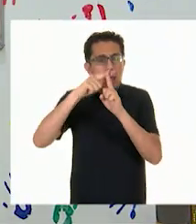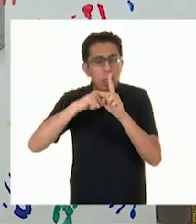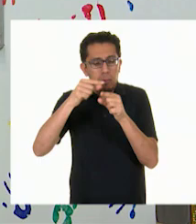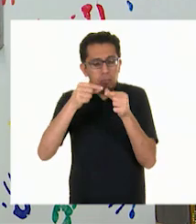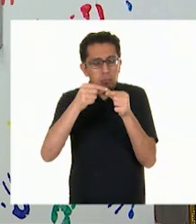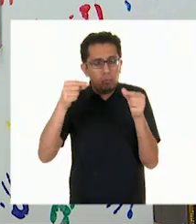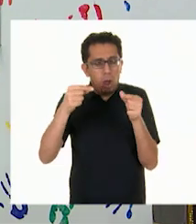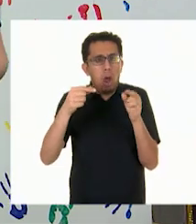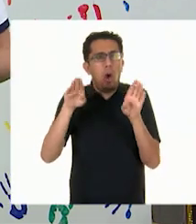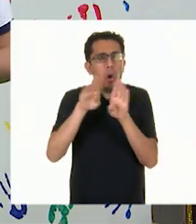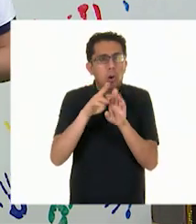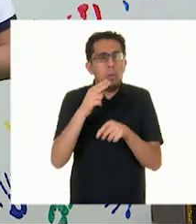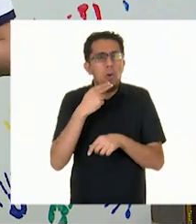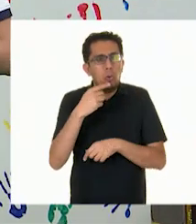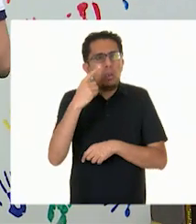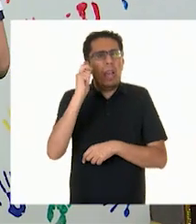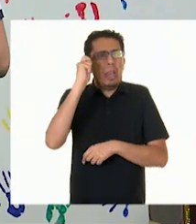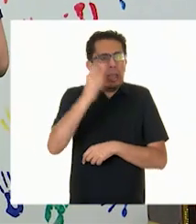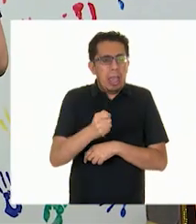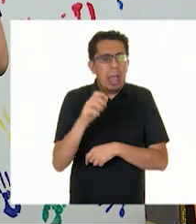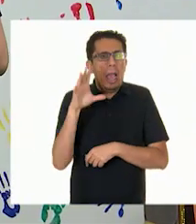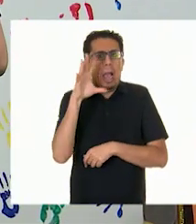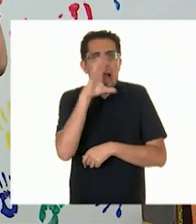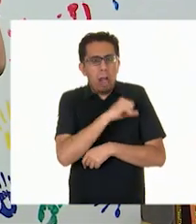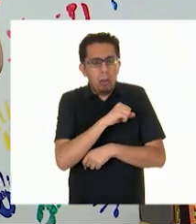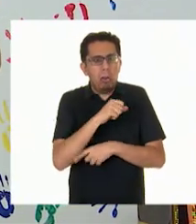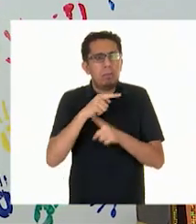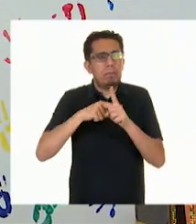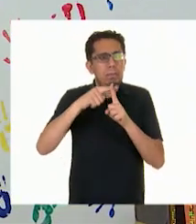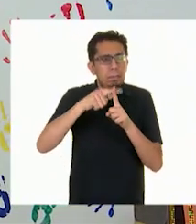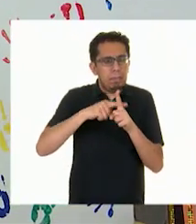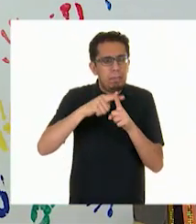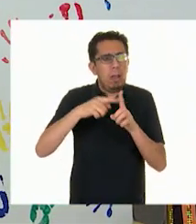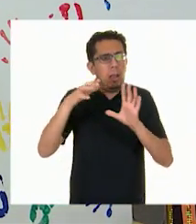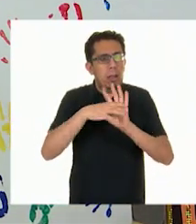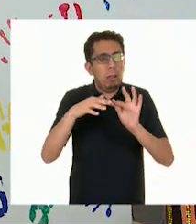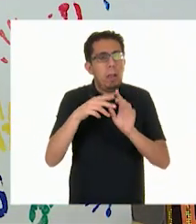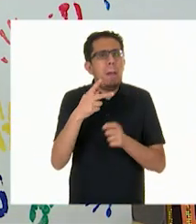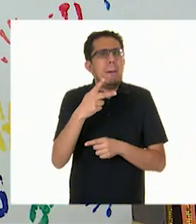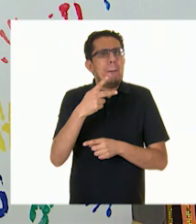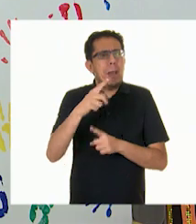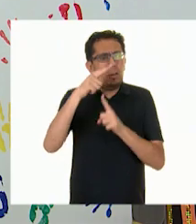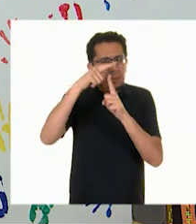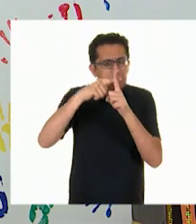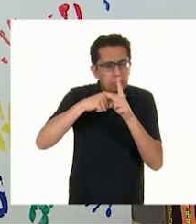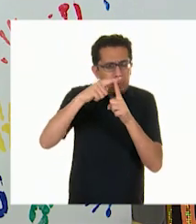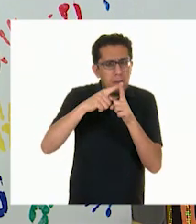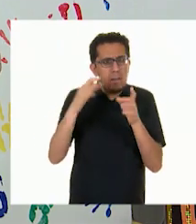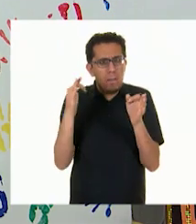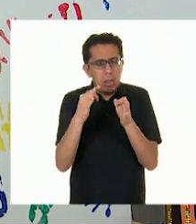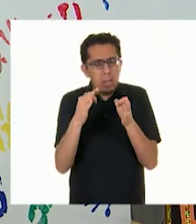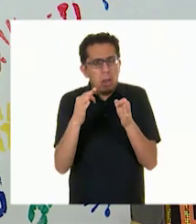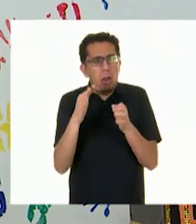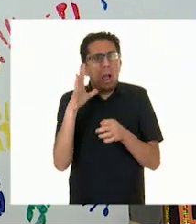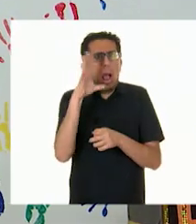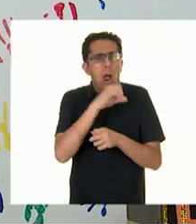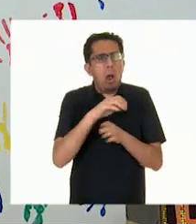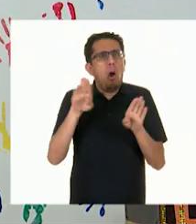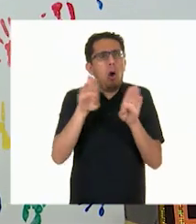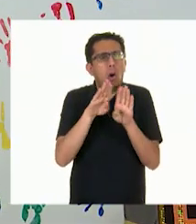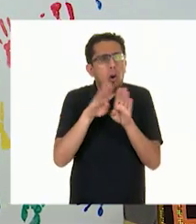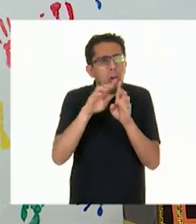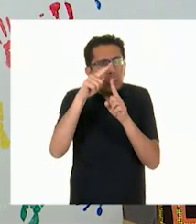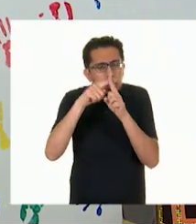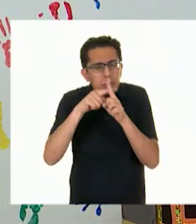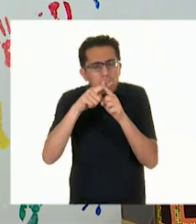la temperatura, el calor, pero realmente, ¿cómo mido la temperatura? No hemos visto